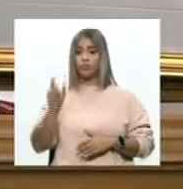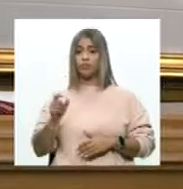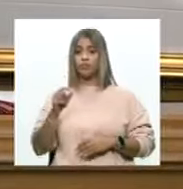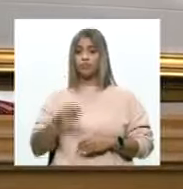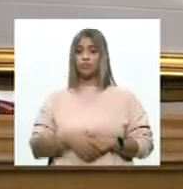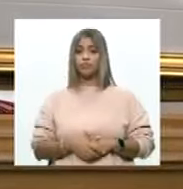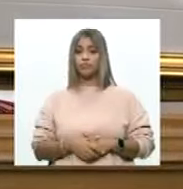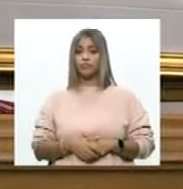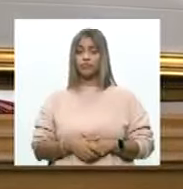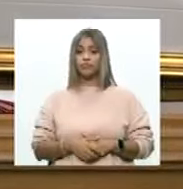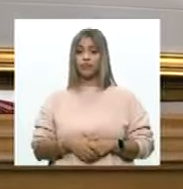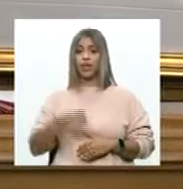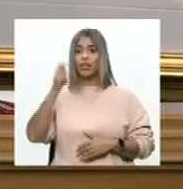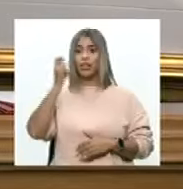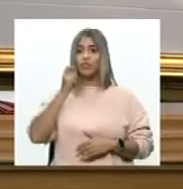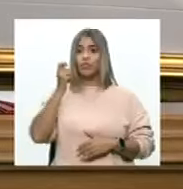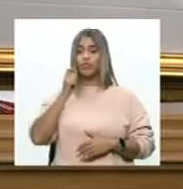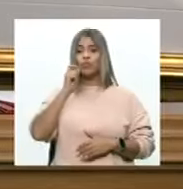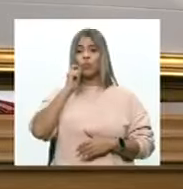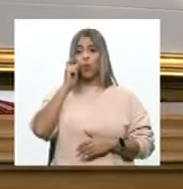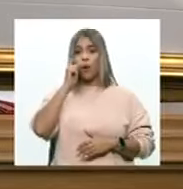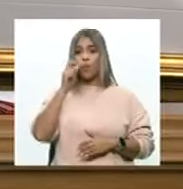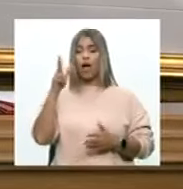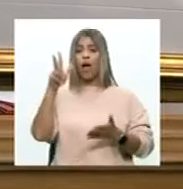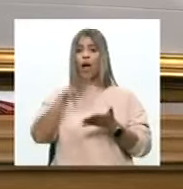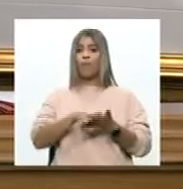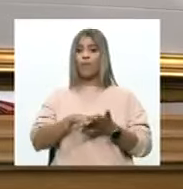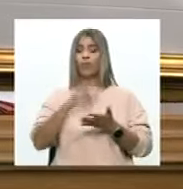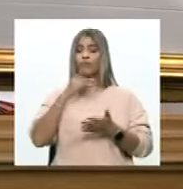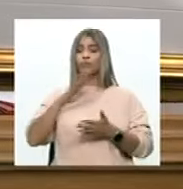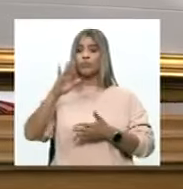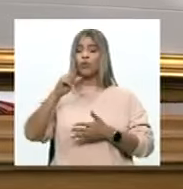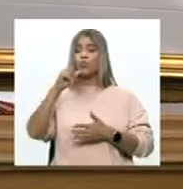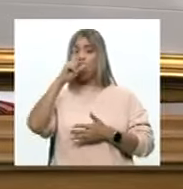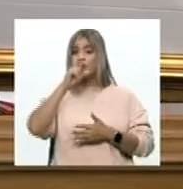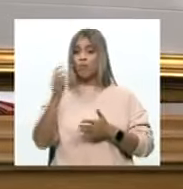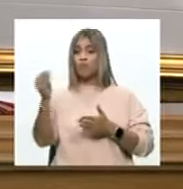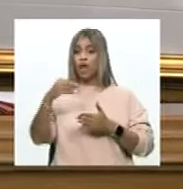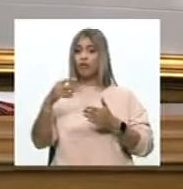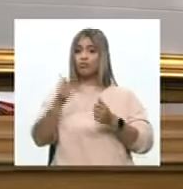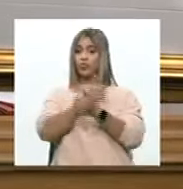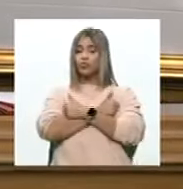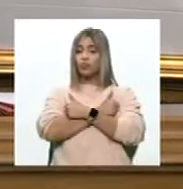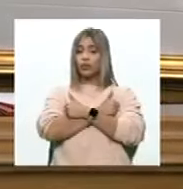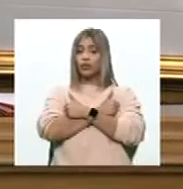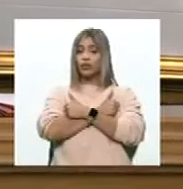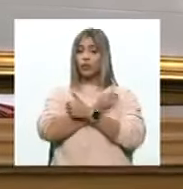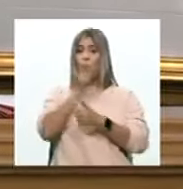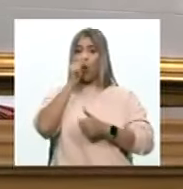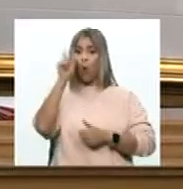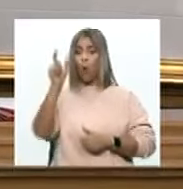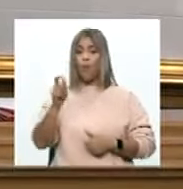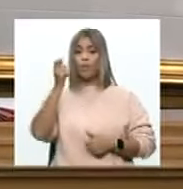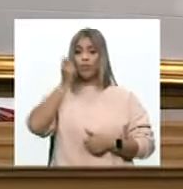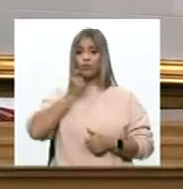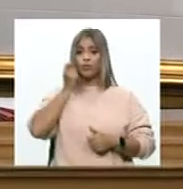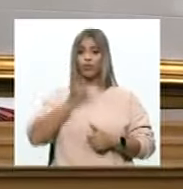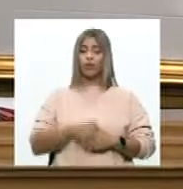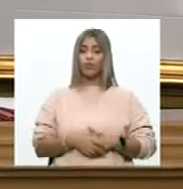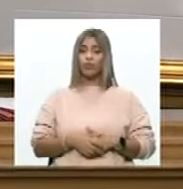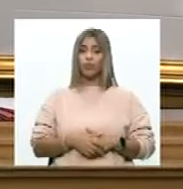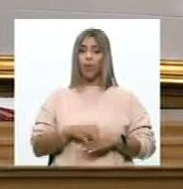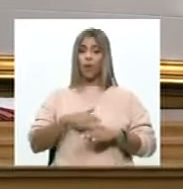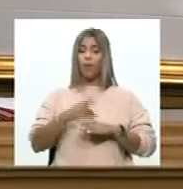consideración, las diputadas y diputados que estén a favor de extender por un año adicional la suspensión del diputado Octavio Horta